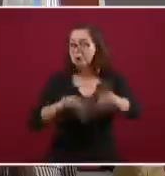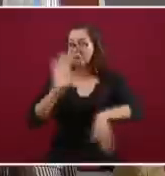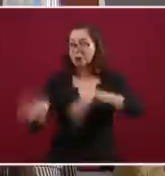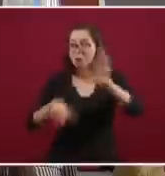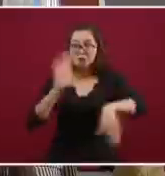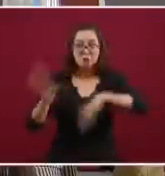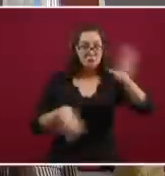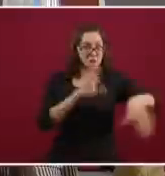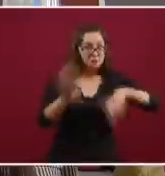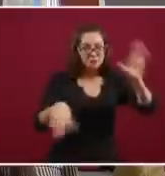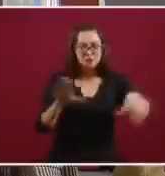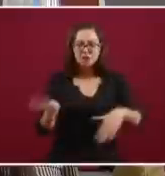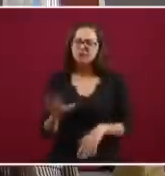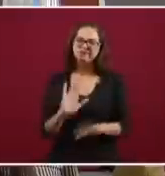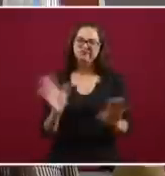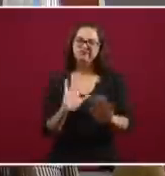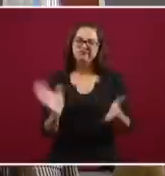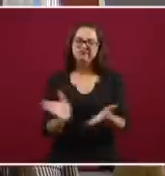que esto.